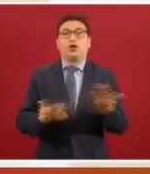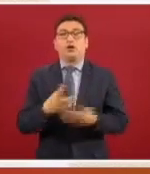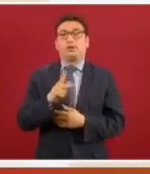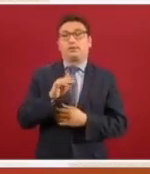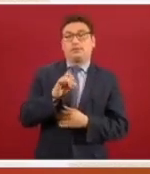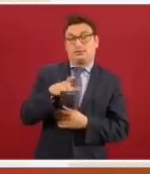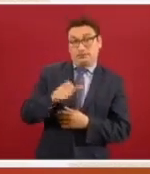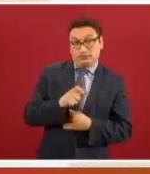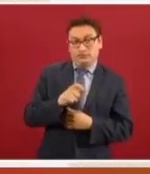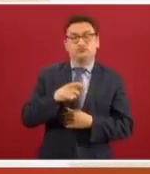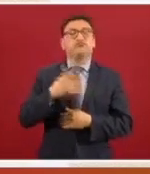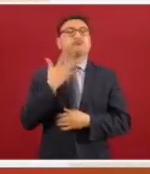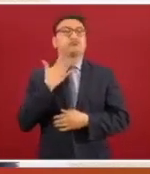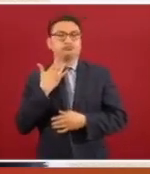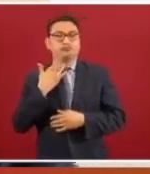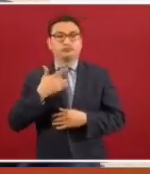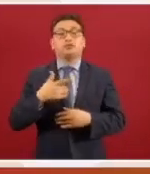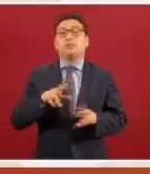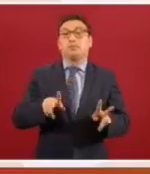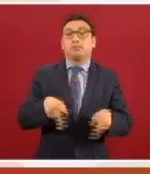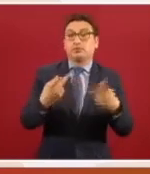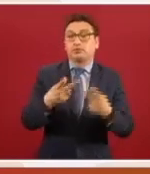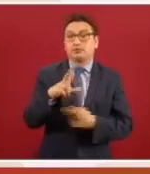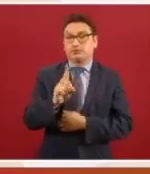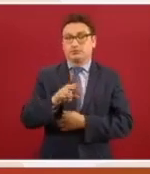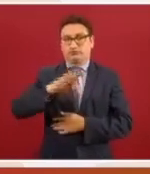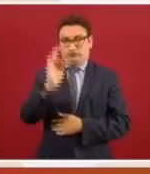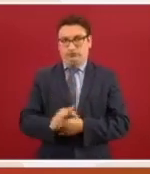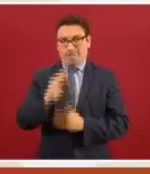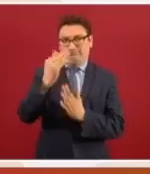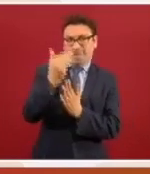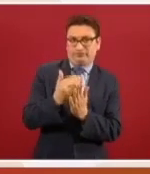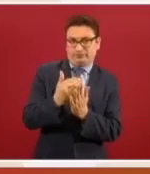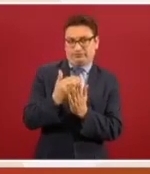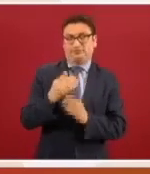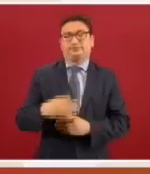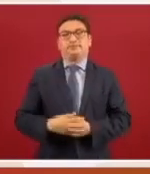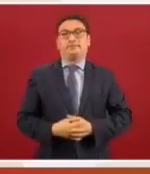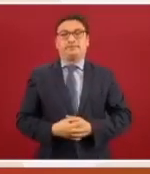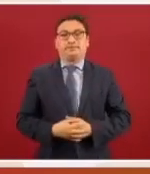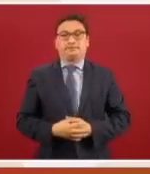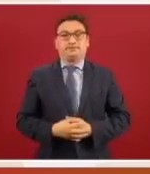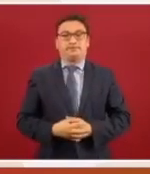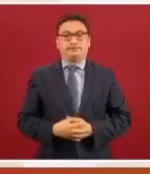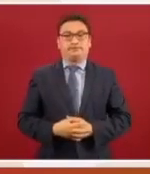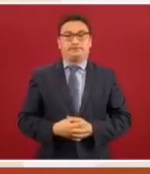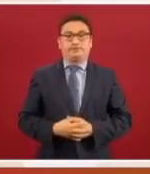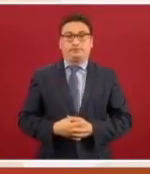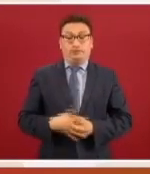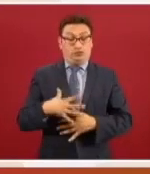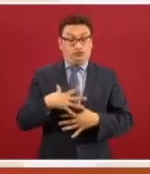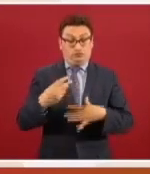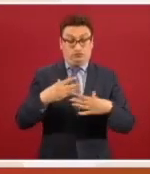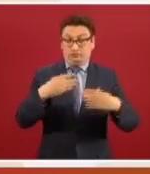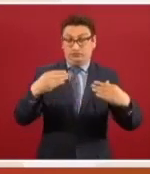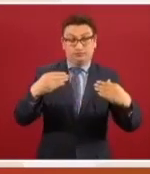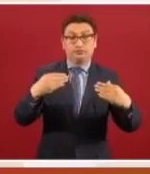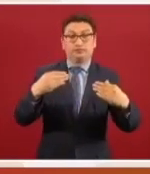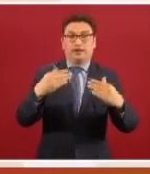gasolina en 30% menos que antes de la pandemia.